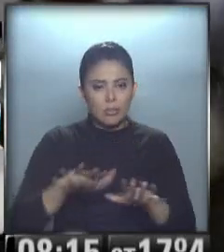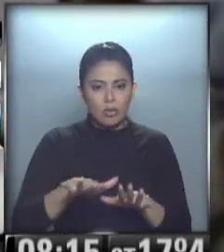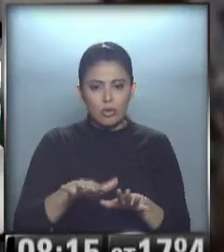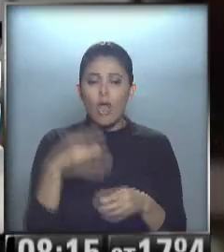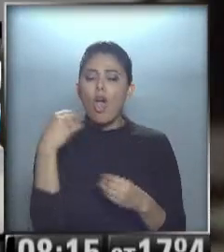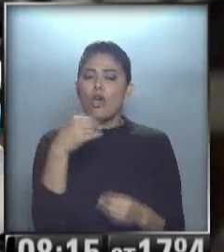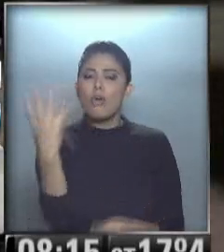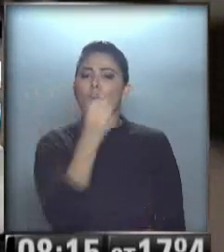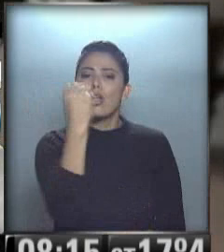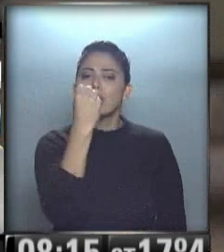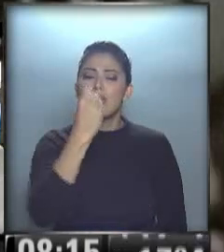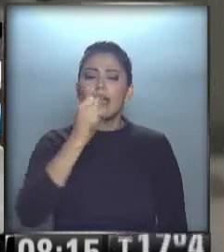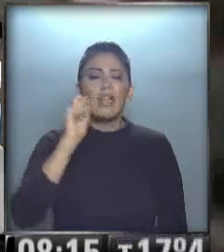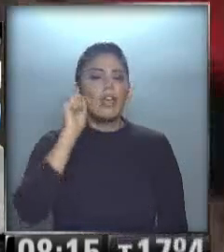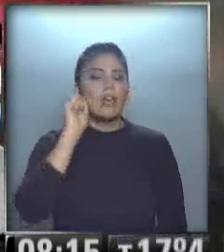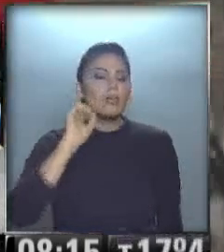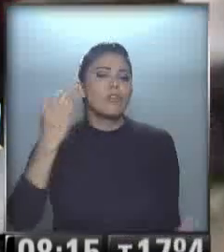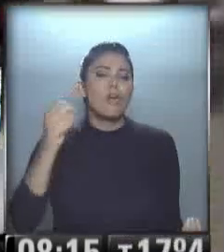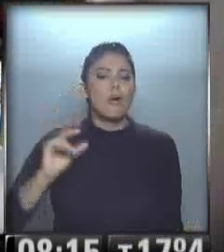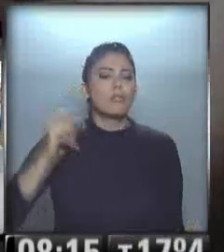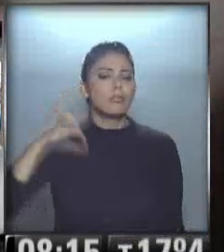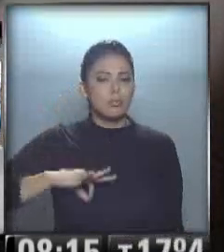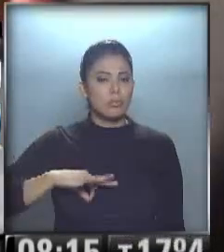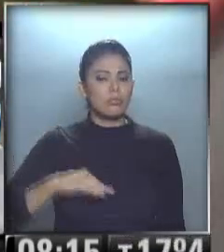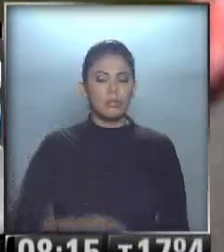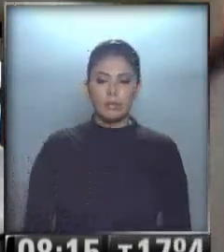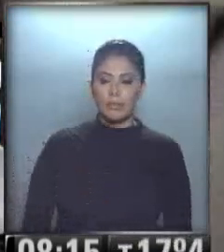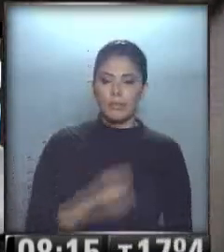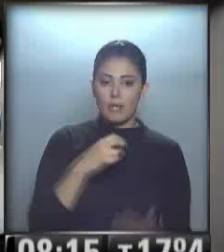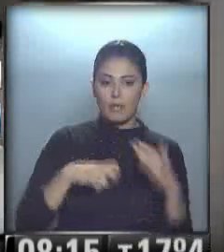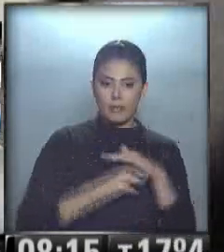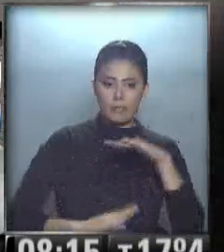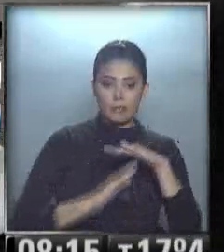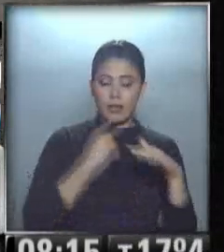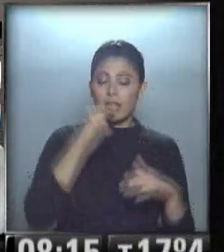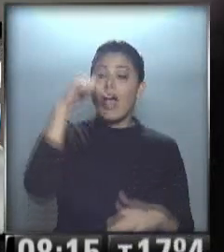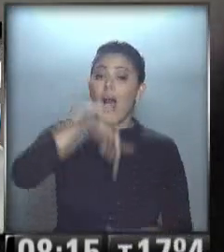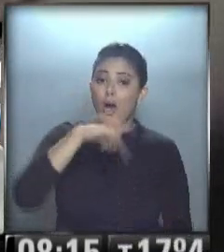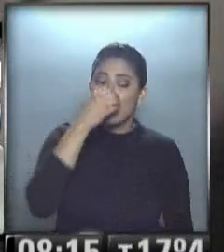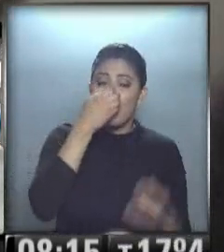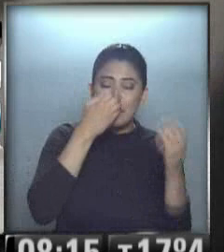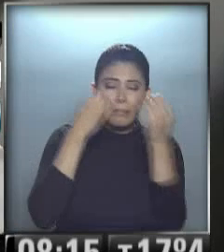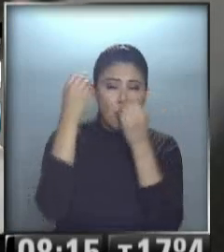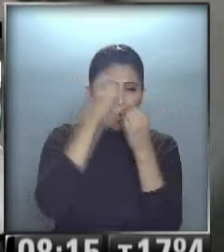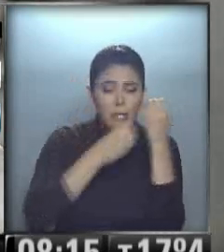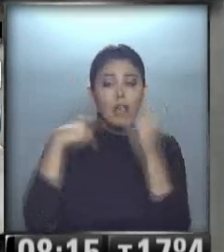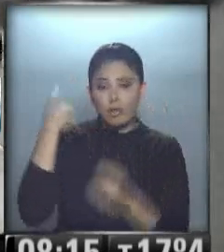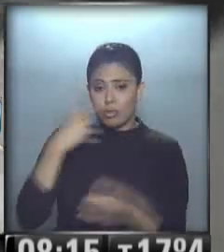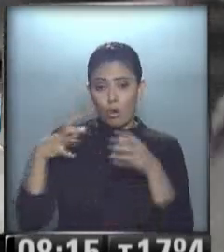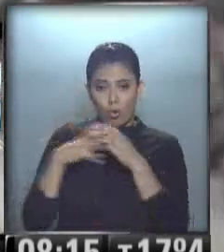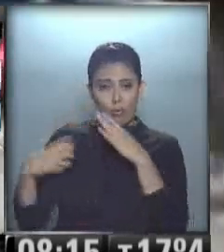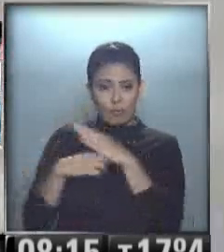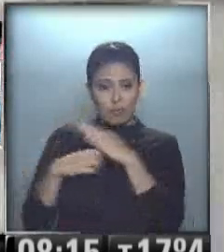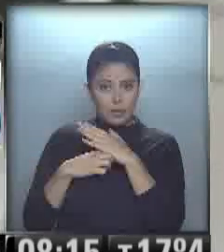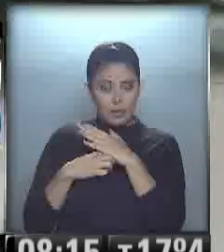se alcanzó el acuerdo salarial? Mire, a mí me preocupa, en este caso, a nosotros como fiscales, como